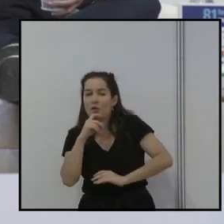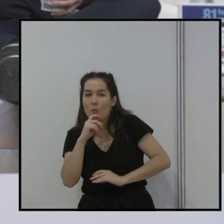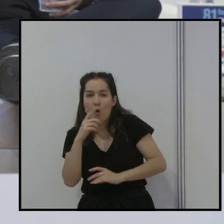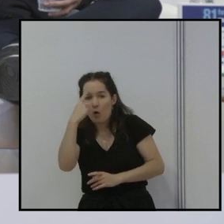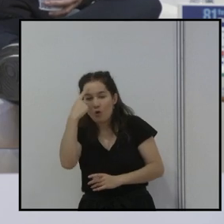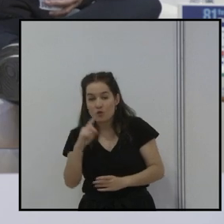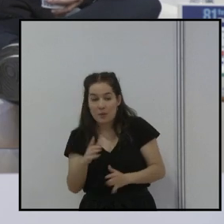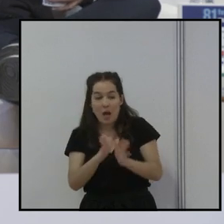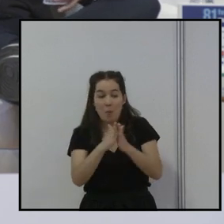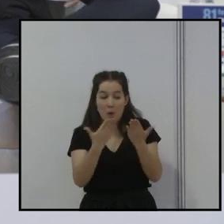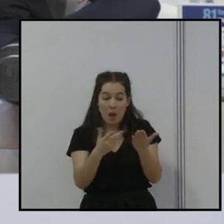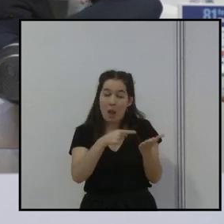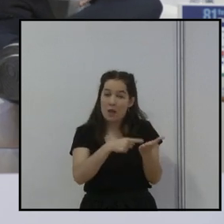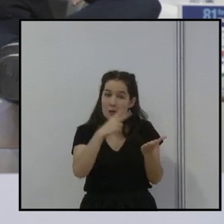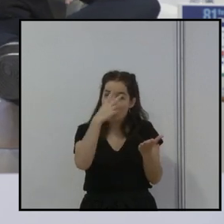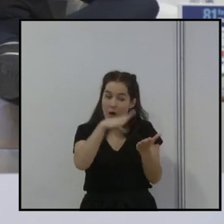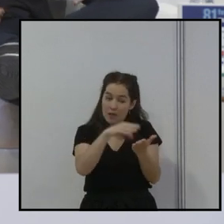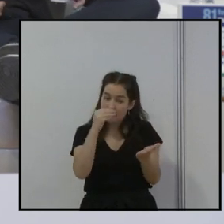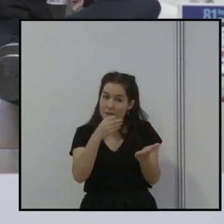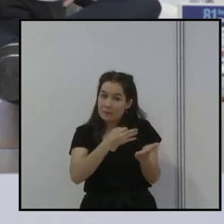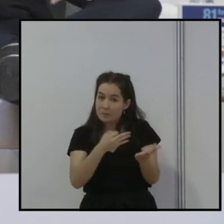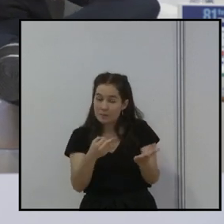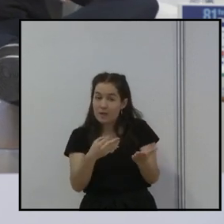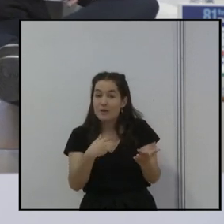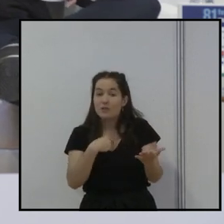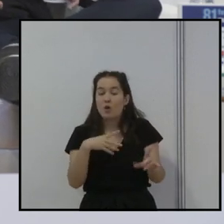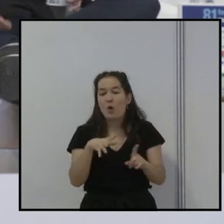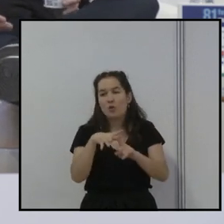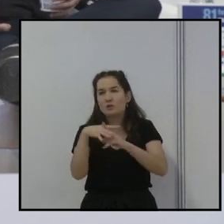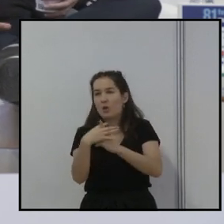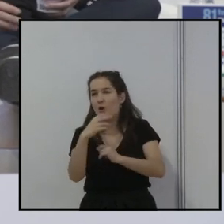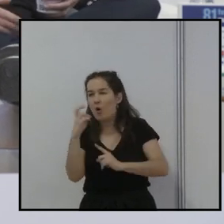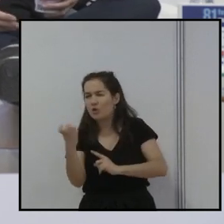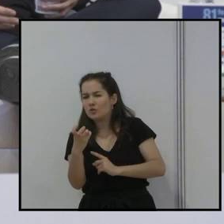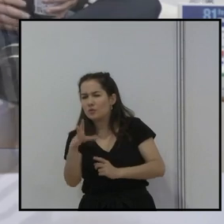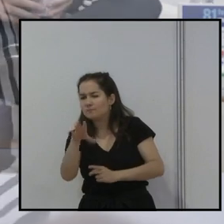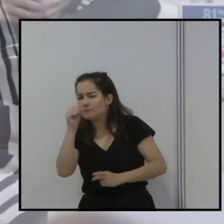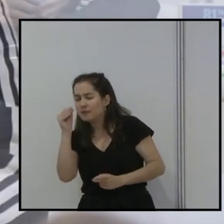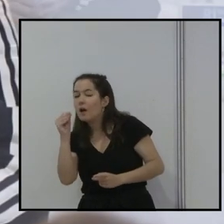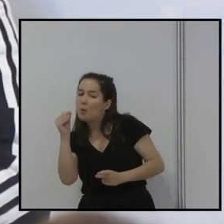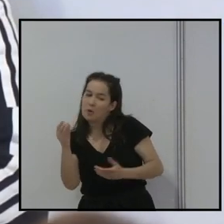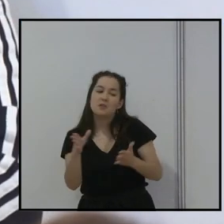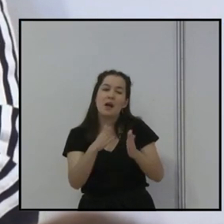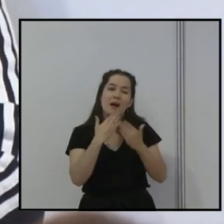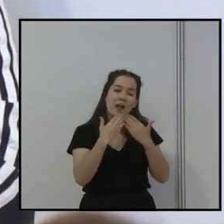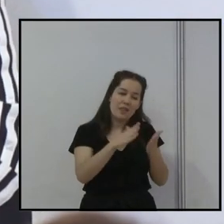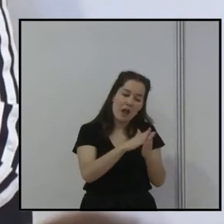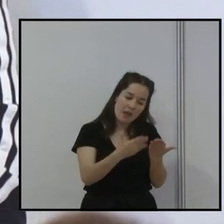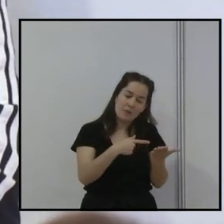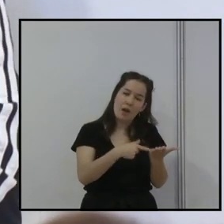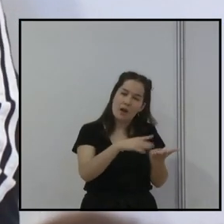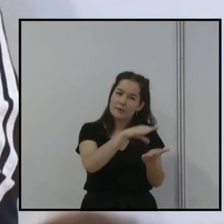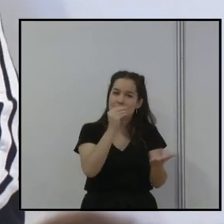Hay gente que me está diciendo que le sirve para entender casos que está teniendo y que no entendía muy bien lo que estaba sucediendo. Entonces, es bonita esa